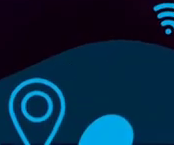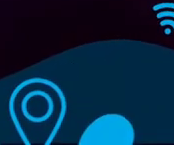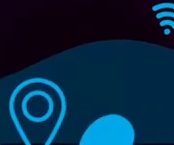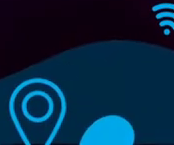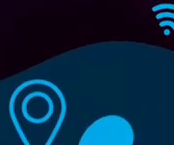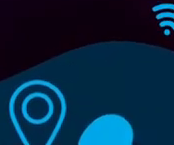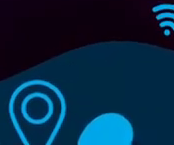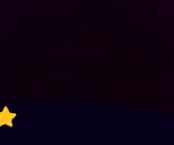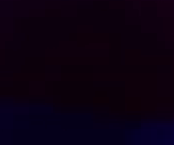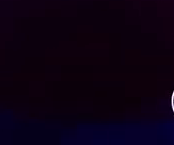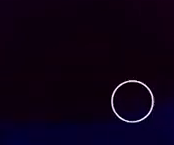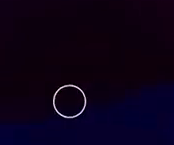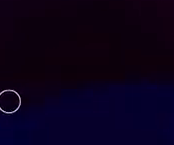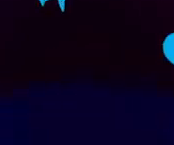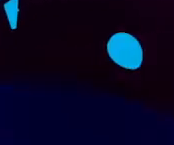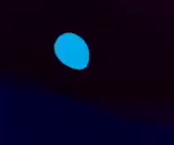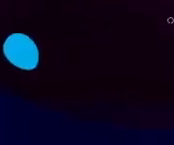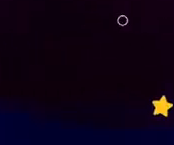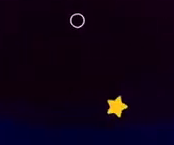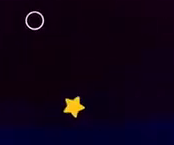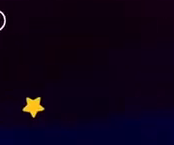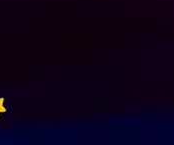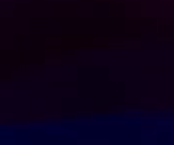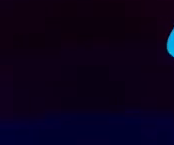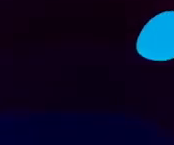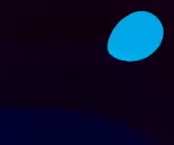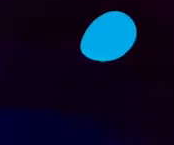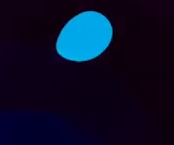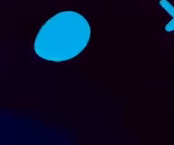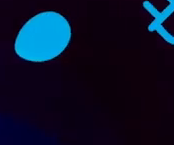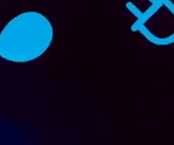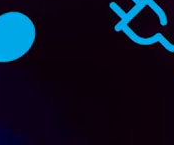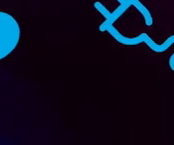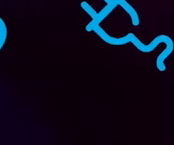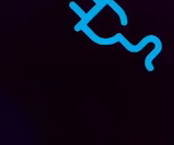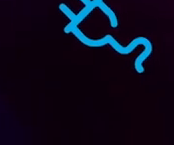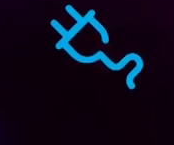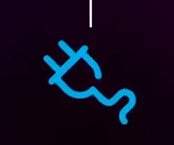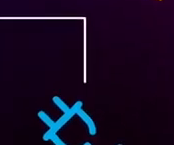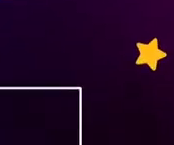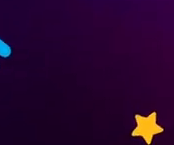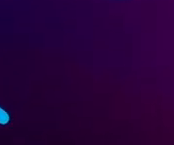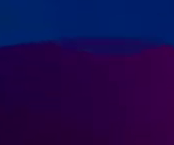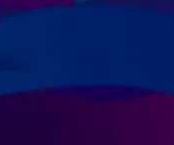presentaron las clases especiales para materias técnicas.